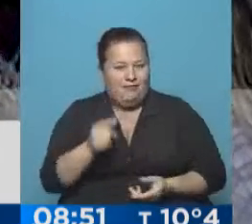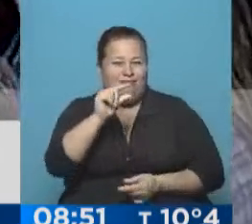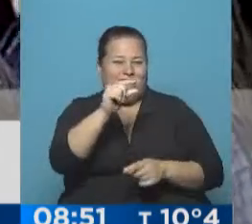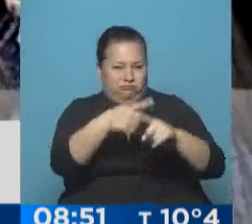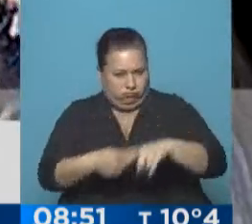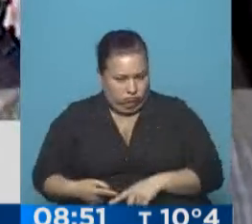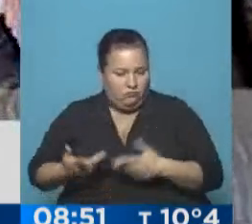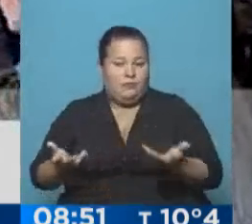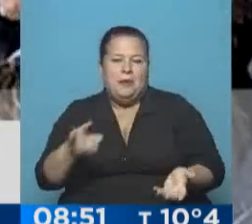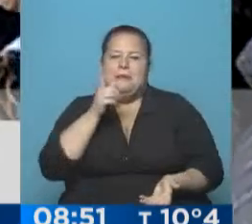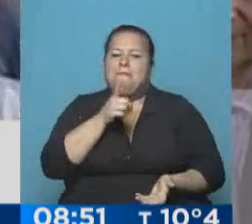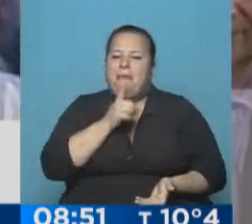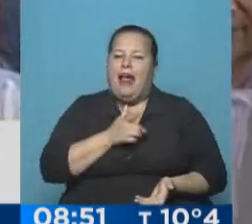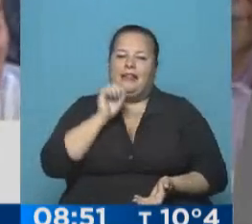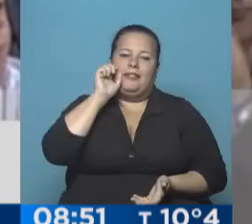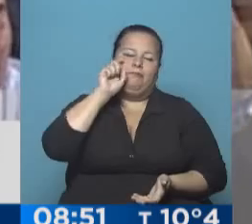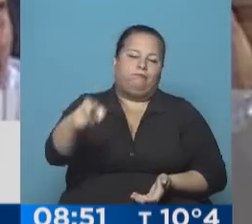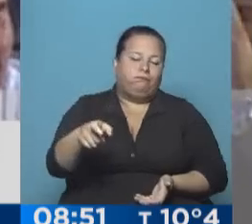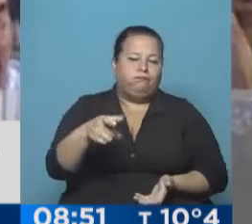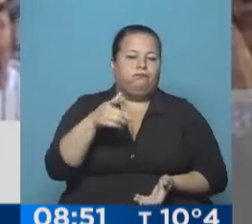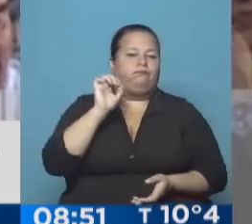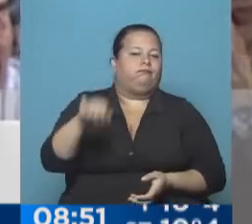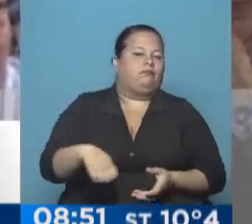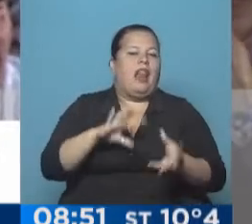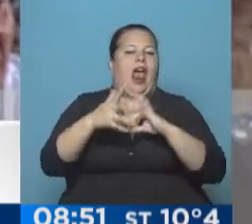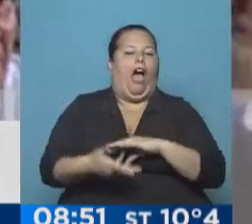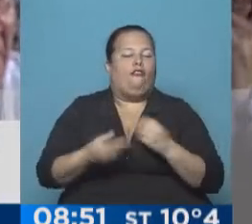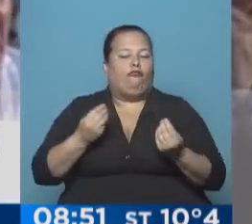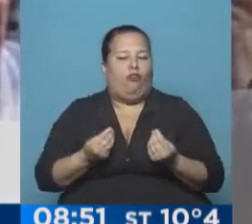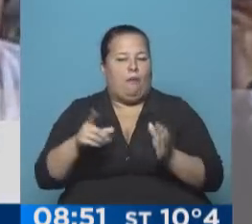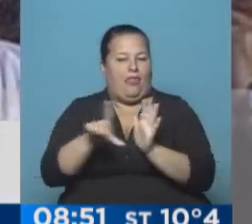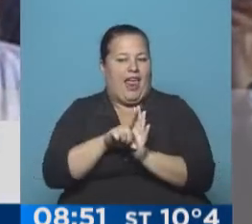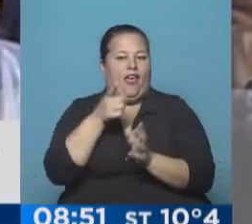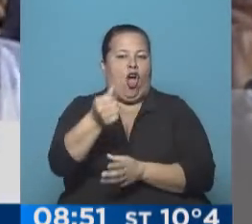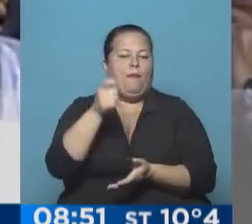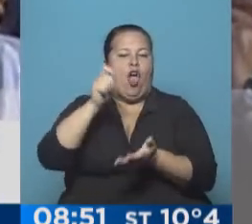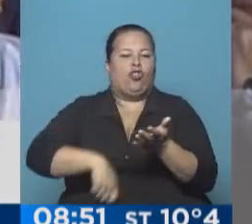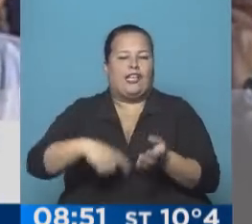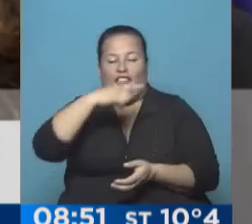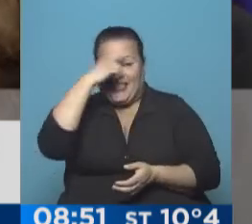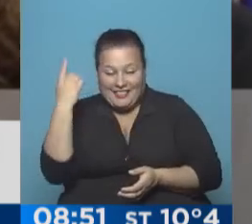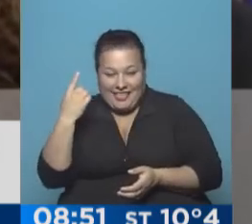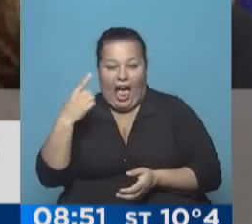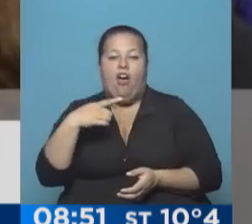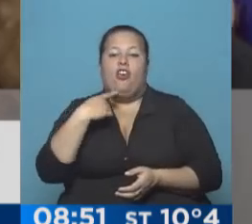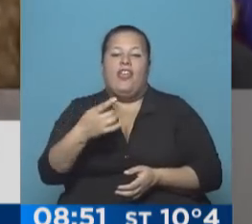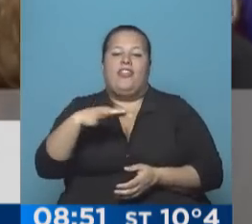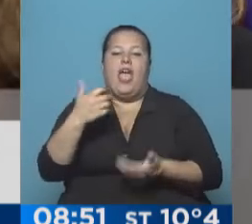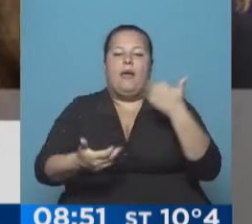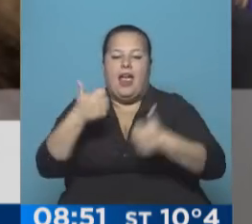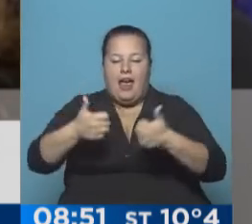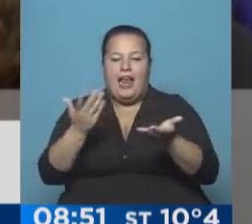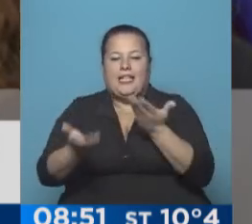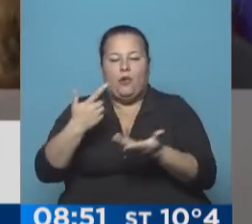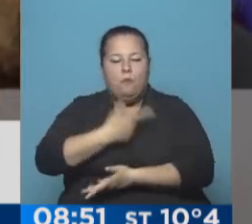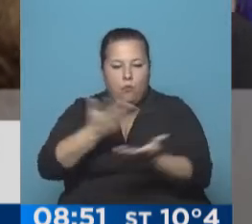realidad que pareciera que se está eludiendo el mecanismo de de la ley de compras y contrataciones del estado que prevé por supuesto licitaciones